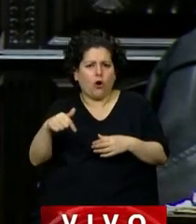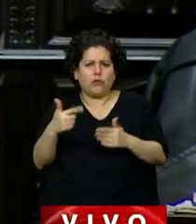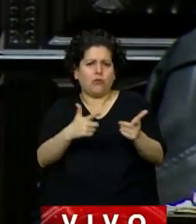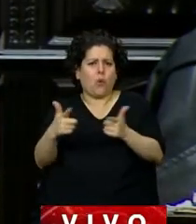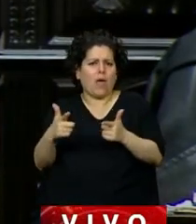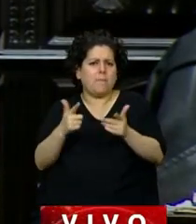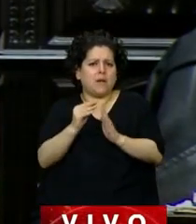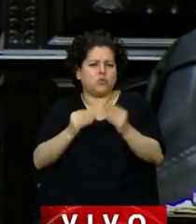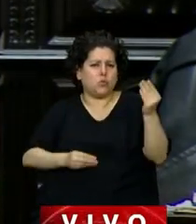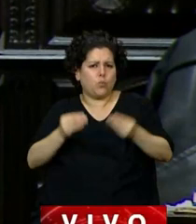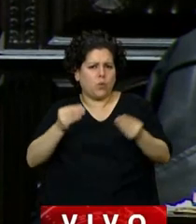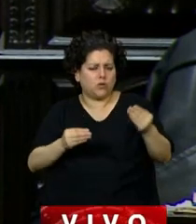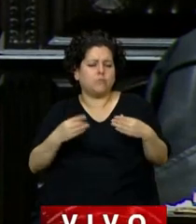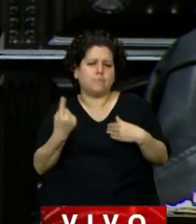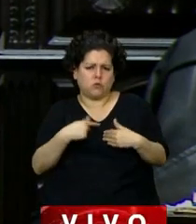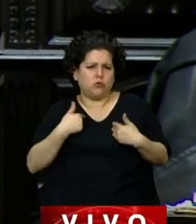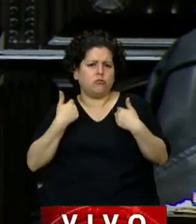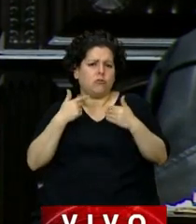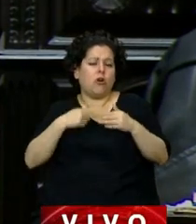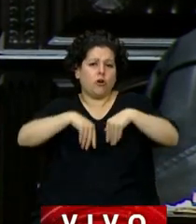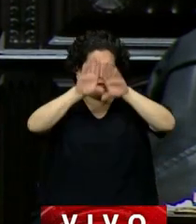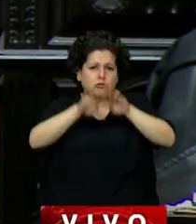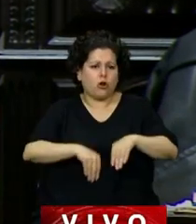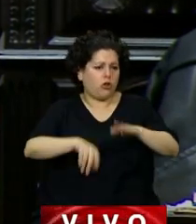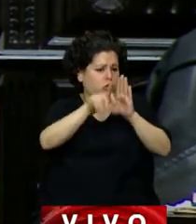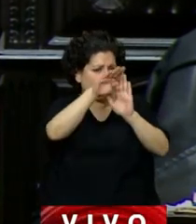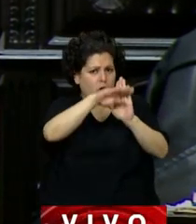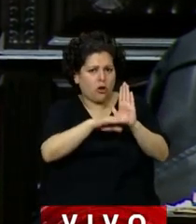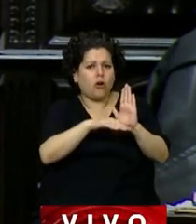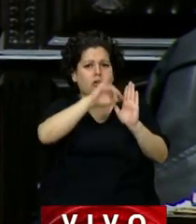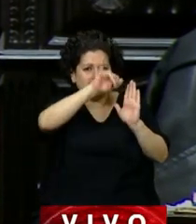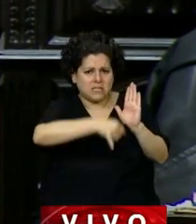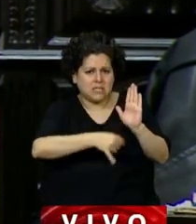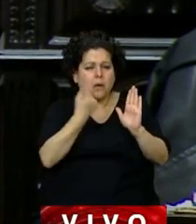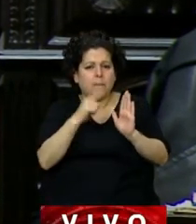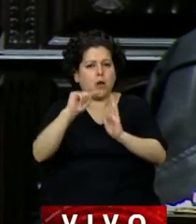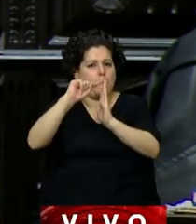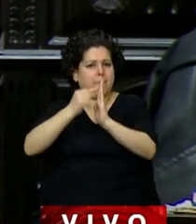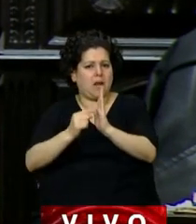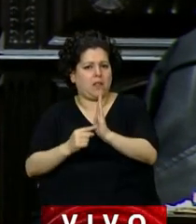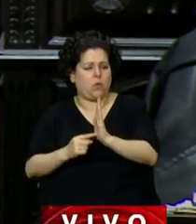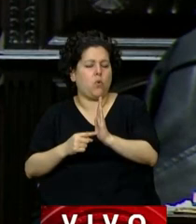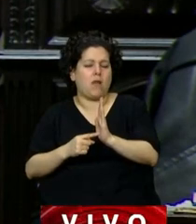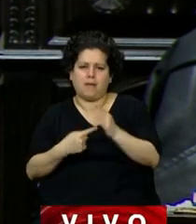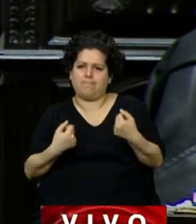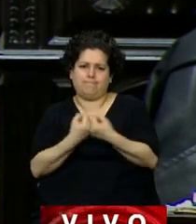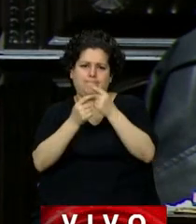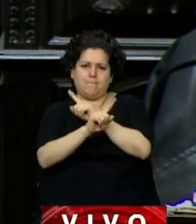tengan presupuesto, vamos a acompañar en general, pero vamos a disentir en particular con todos los puntos que me